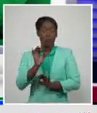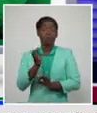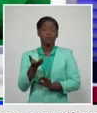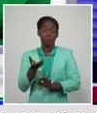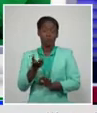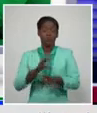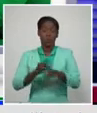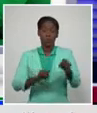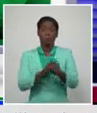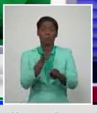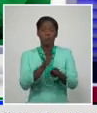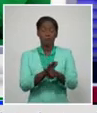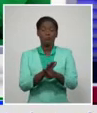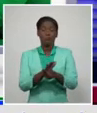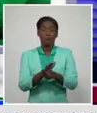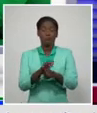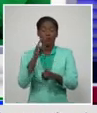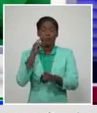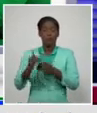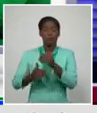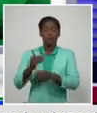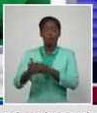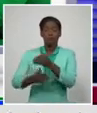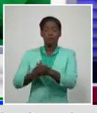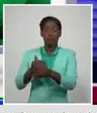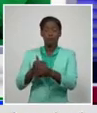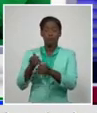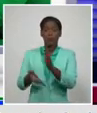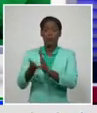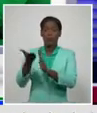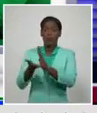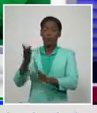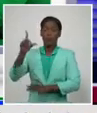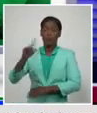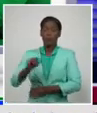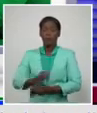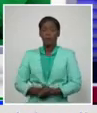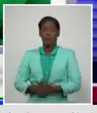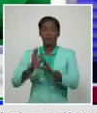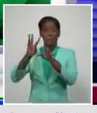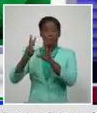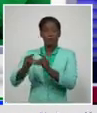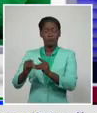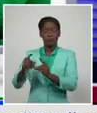recuperan. Y ya se acumulan con estas 858 altas